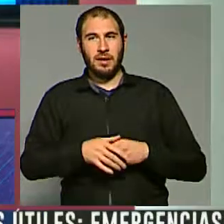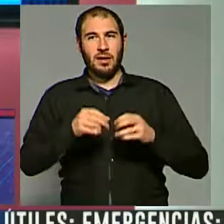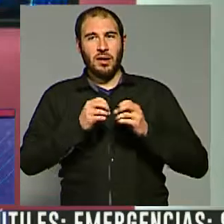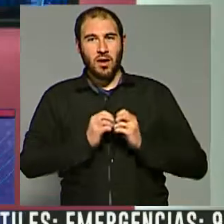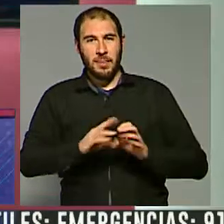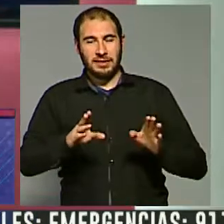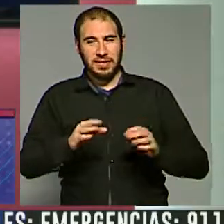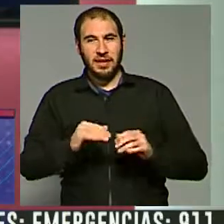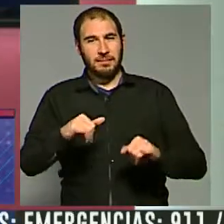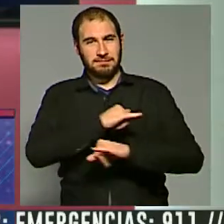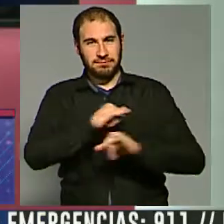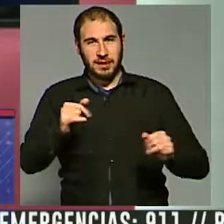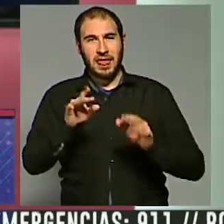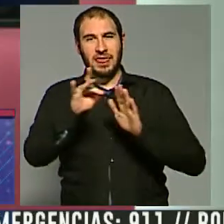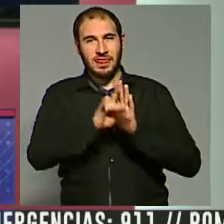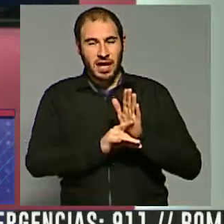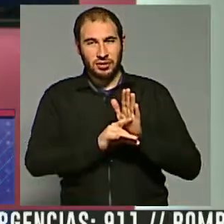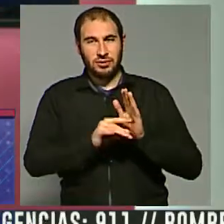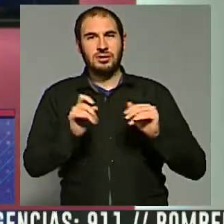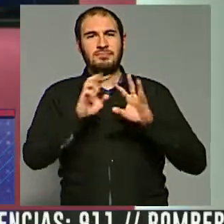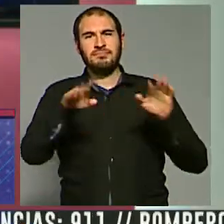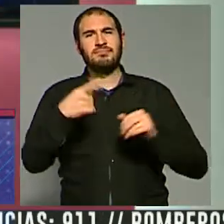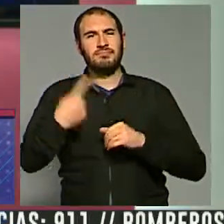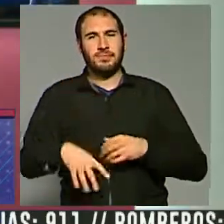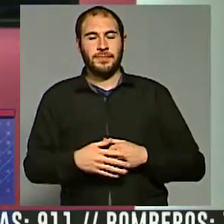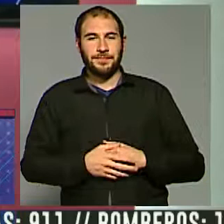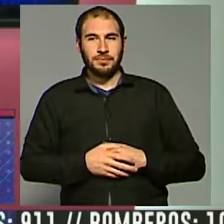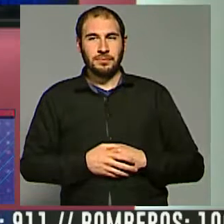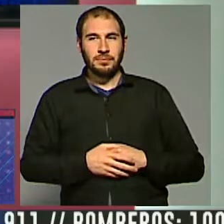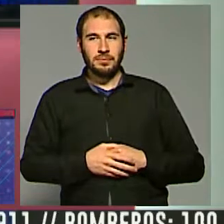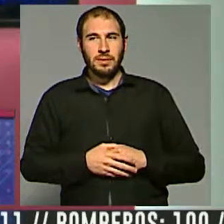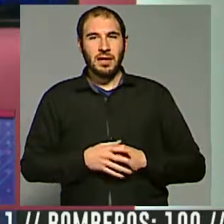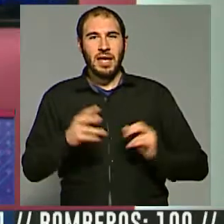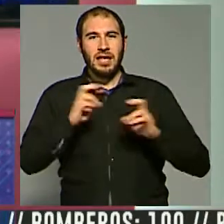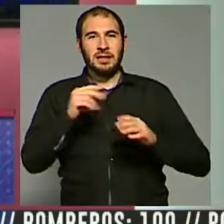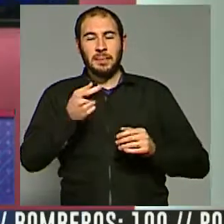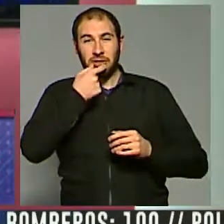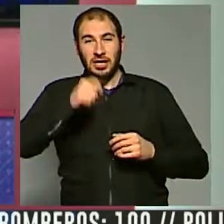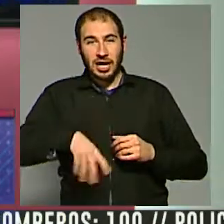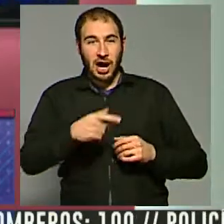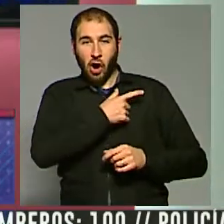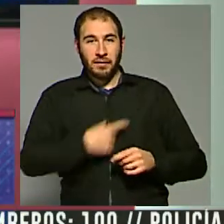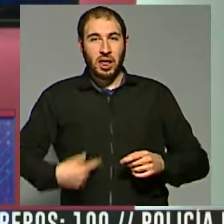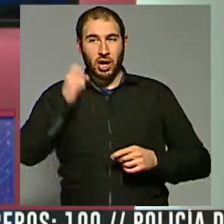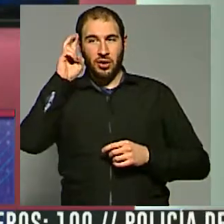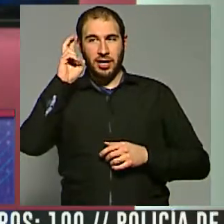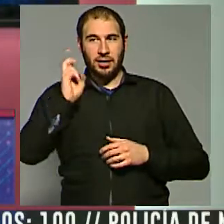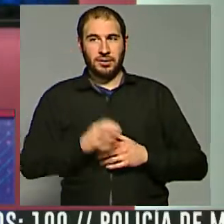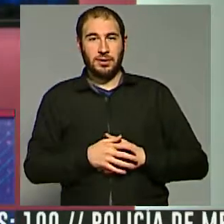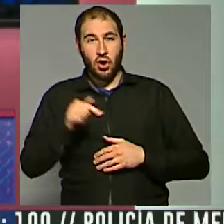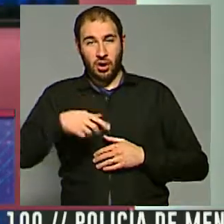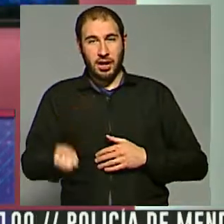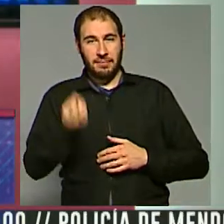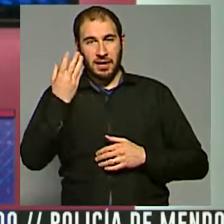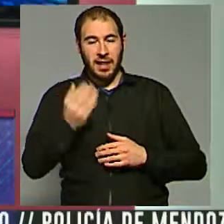Comenzamos con una de la información, o de los datos y la nota que tiene que ver con lo referido al ámbito local por parte del gobernador Alfredo Cornejo, que esta